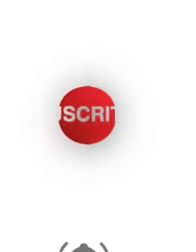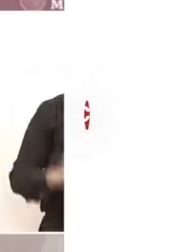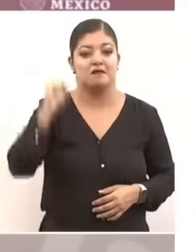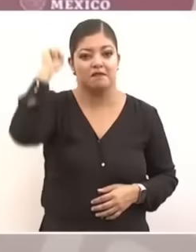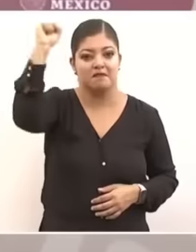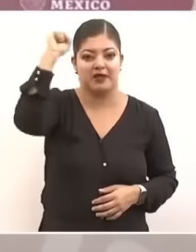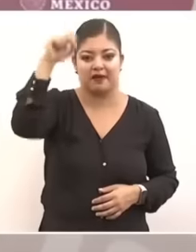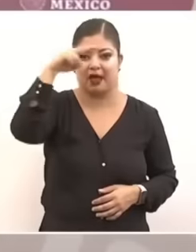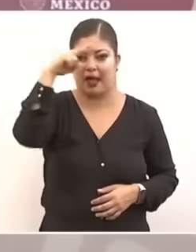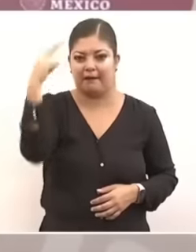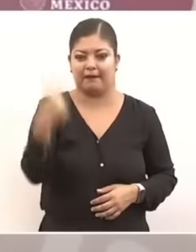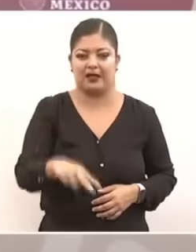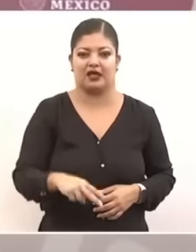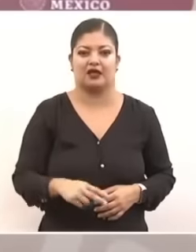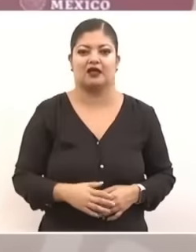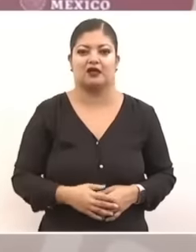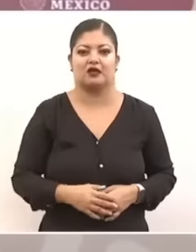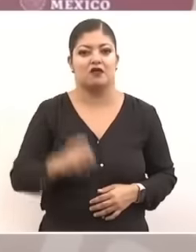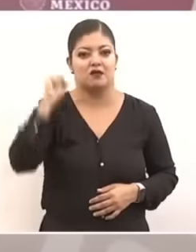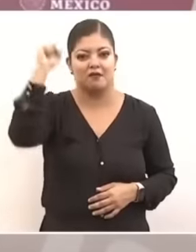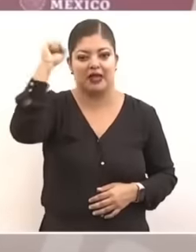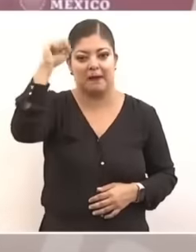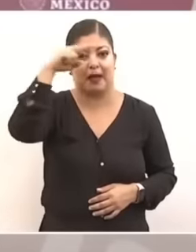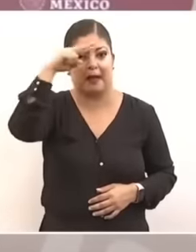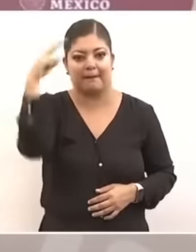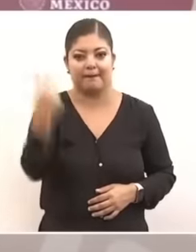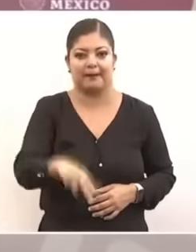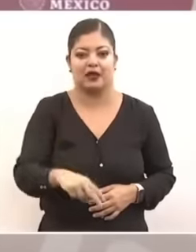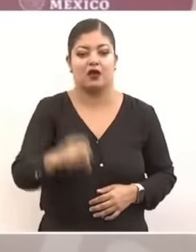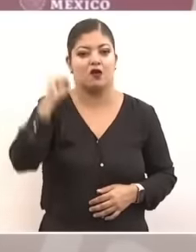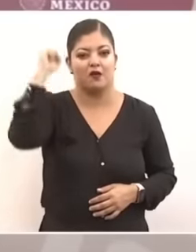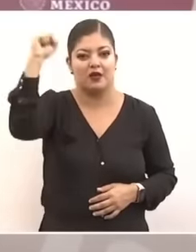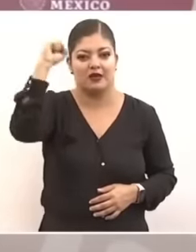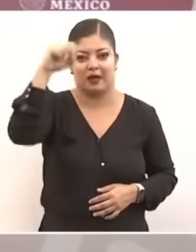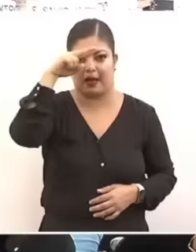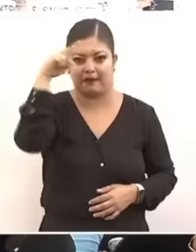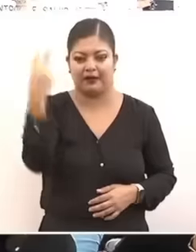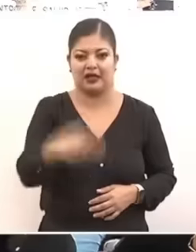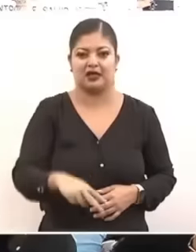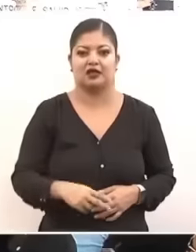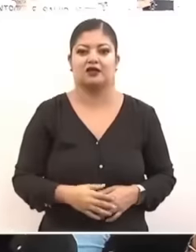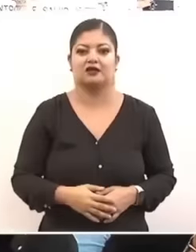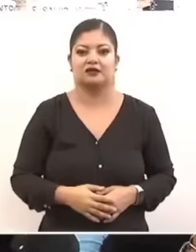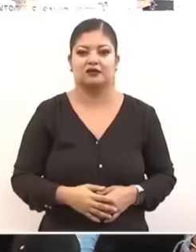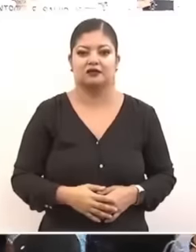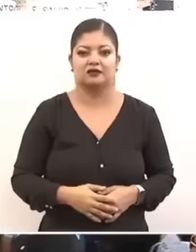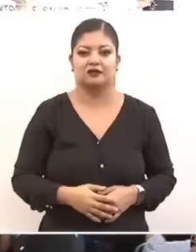¡Viva México! ¡Viva México! ¡Viva México! ¡Viva México! ¡Viva!